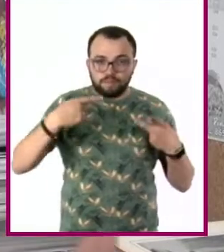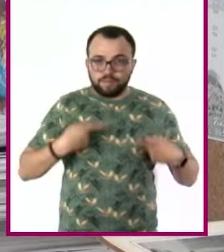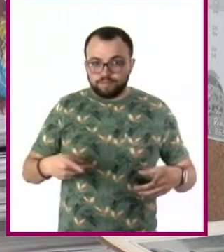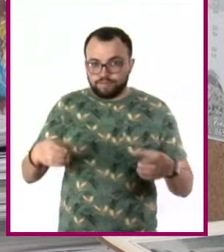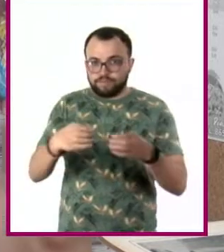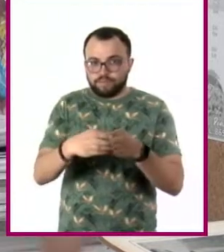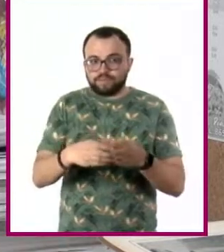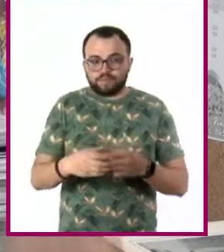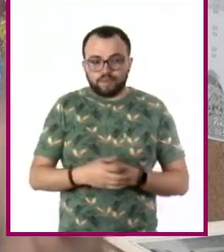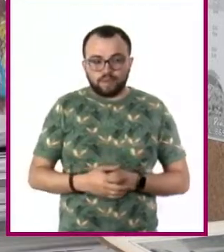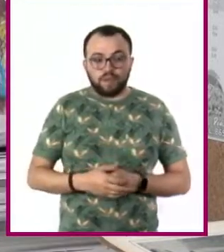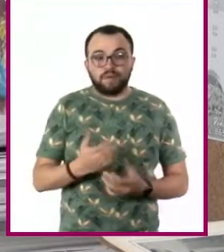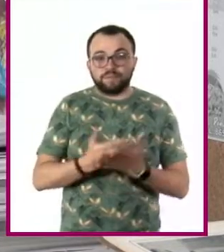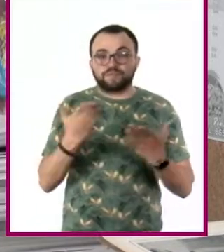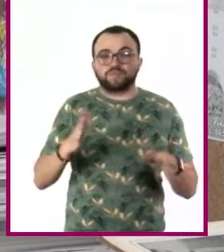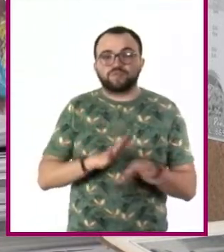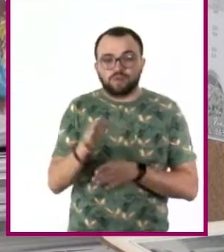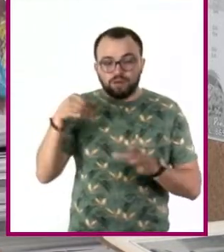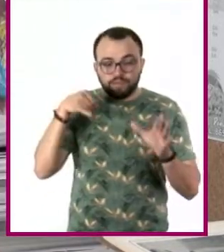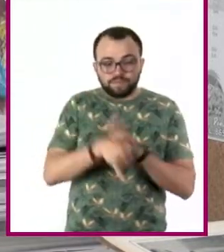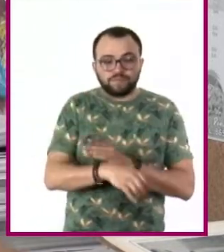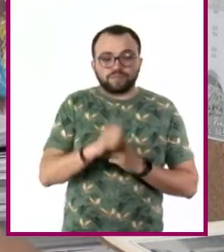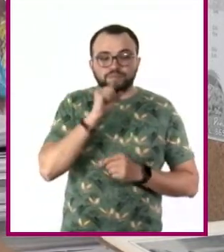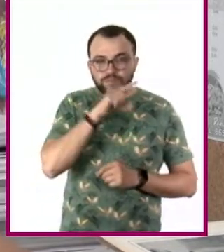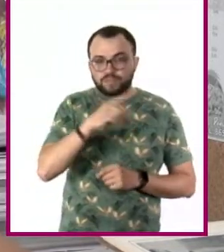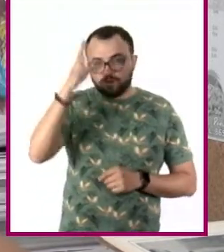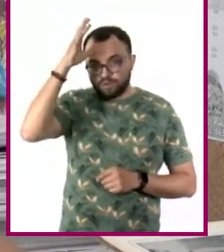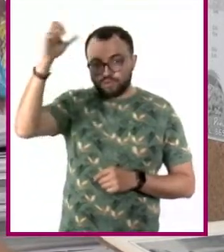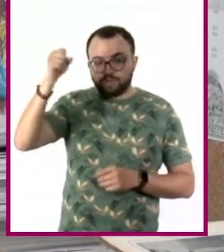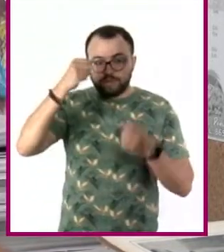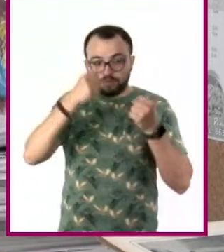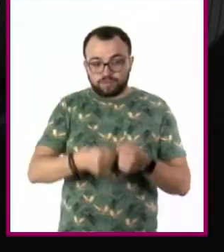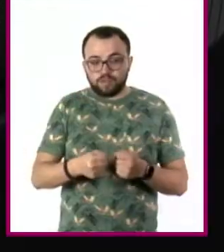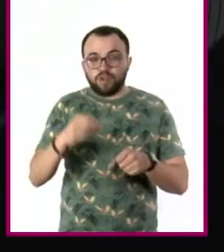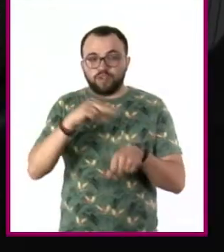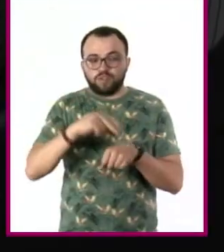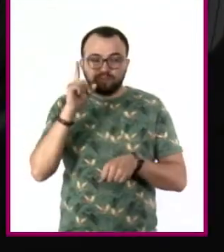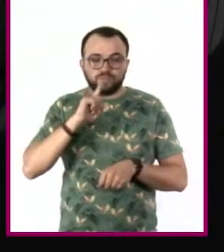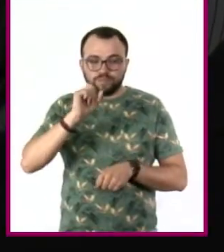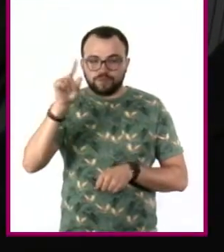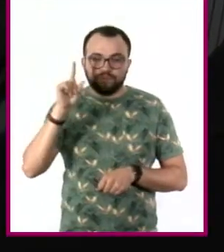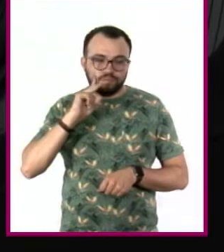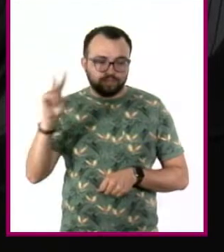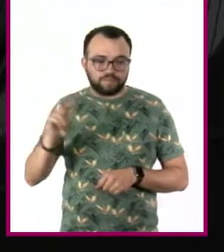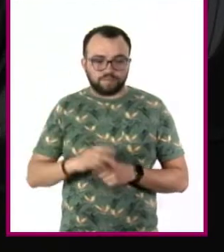momento de profundizar sobre el concepto de seguridad con la doctora Úrsula Oswald.